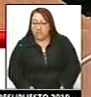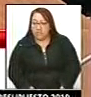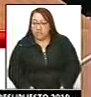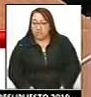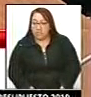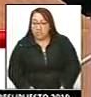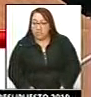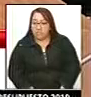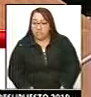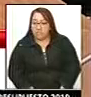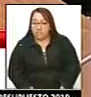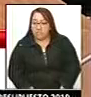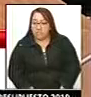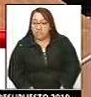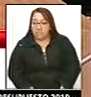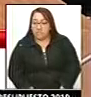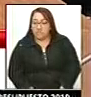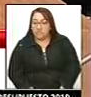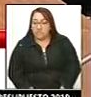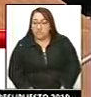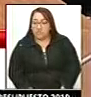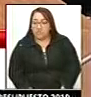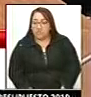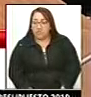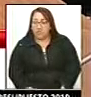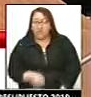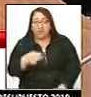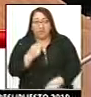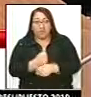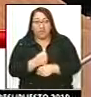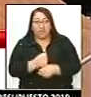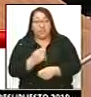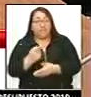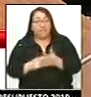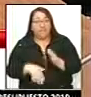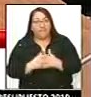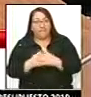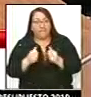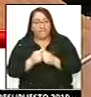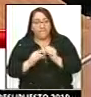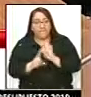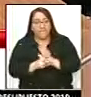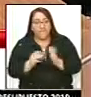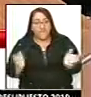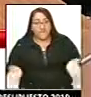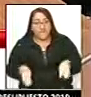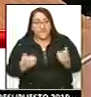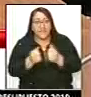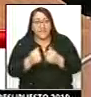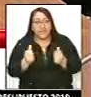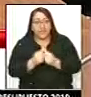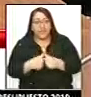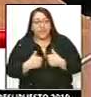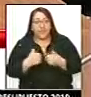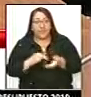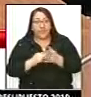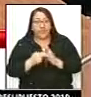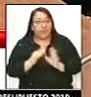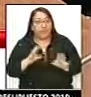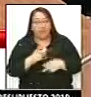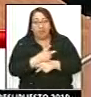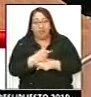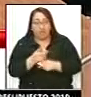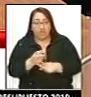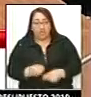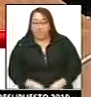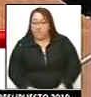En esa línea de trabajo, siguiente, por favor. En esa línea de trabajo es que justamente la ley que promueve la convivencia sin violencia en